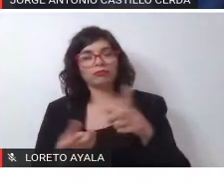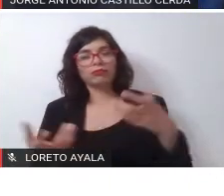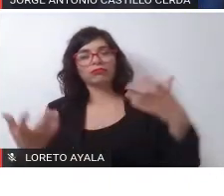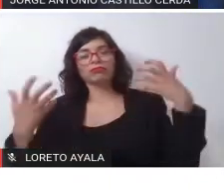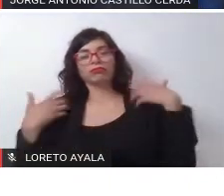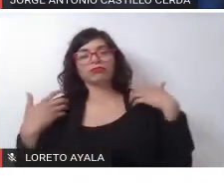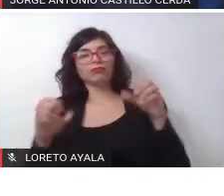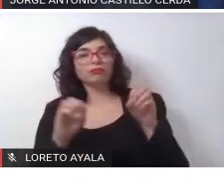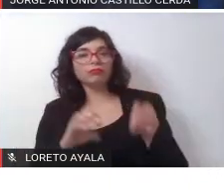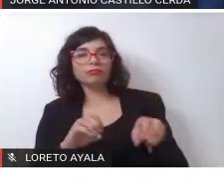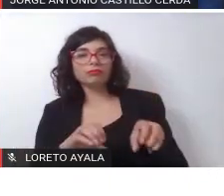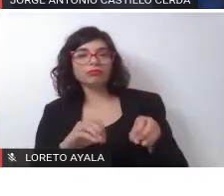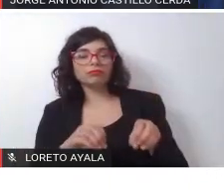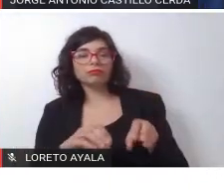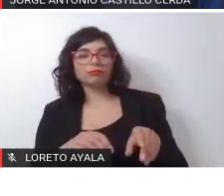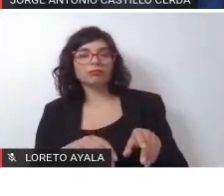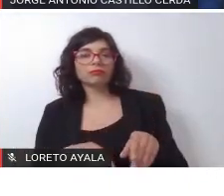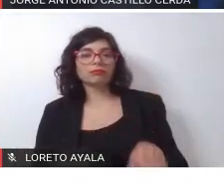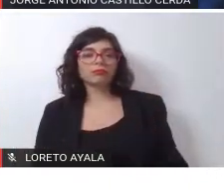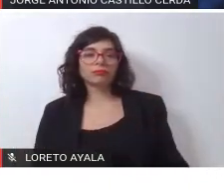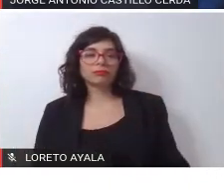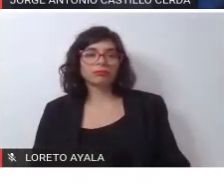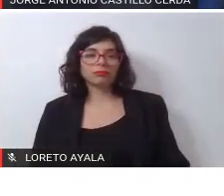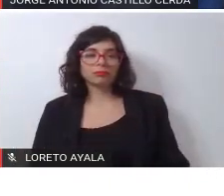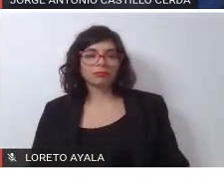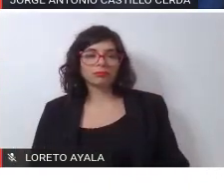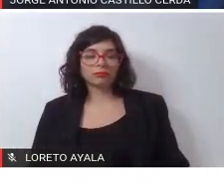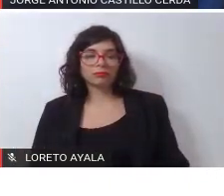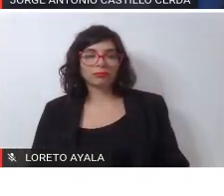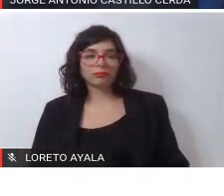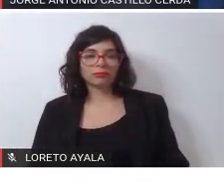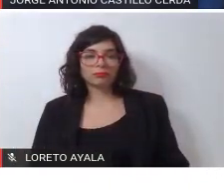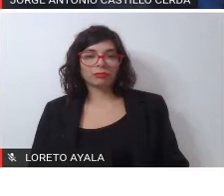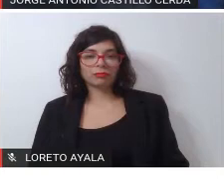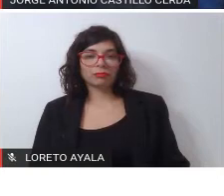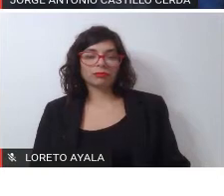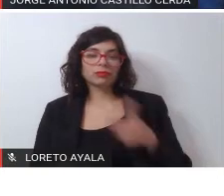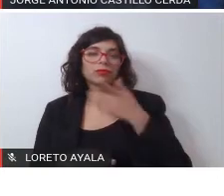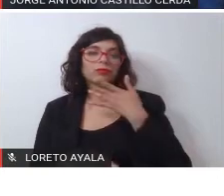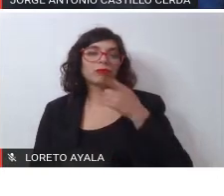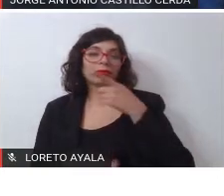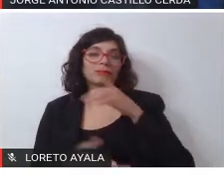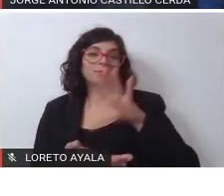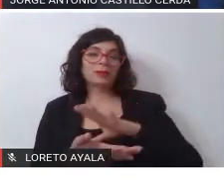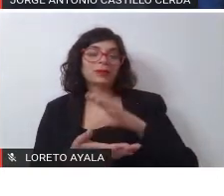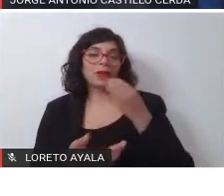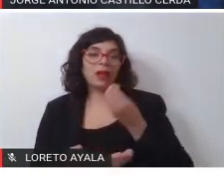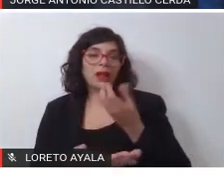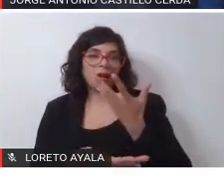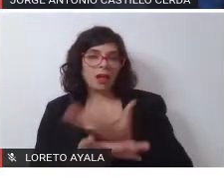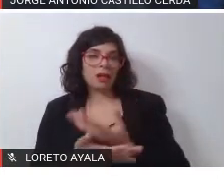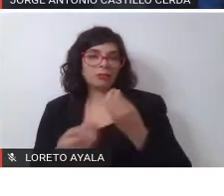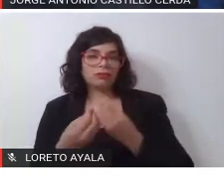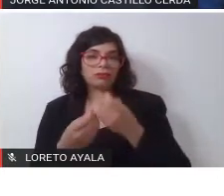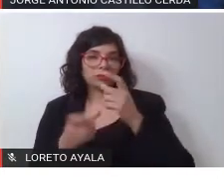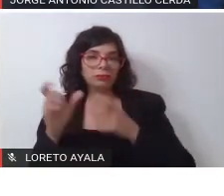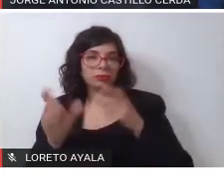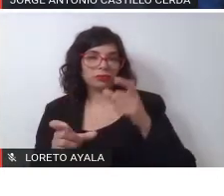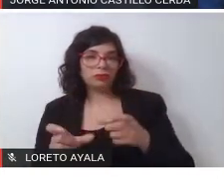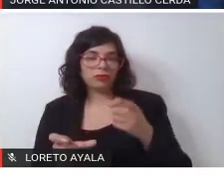los más recónditos rincones de nuestro país donde hay población, ¿ya? Ahí